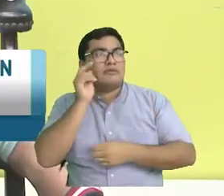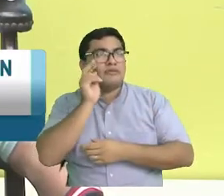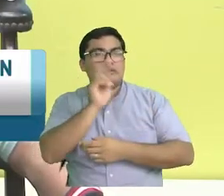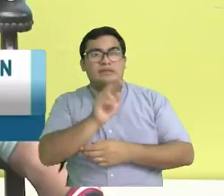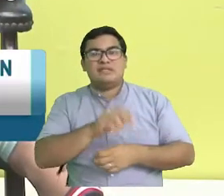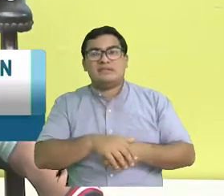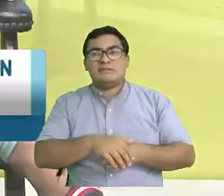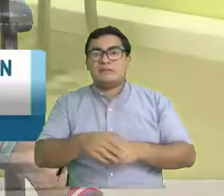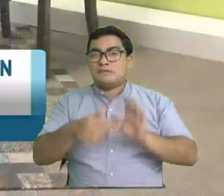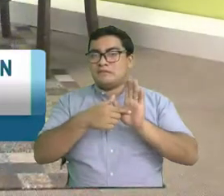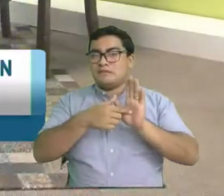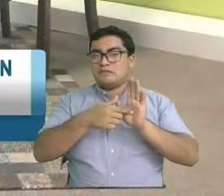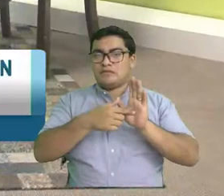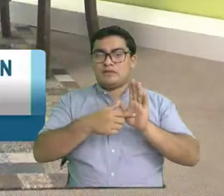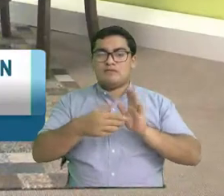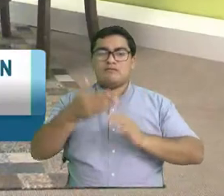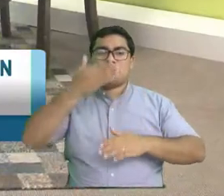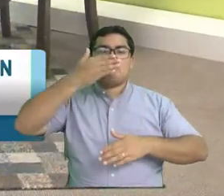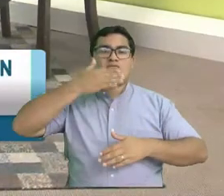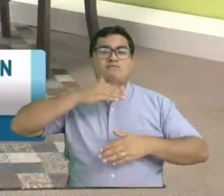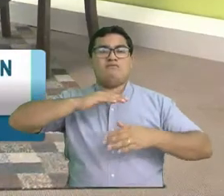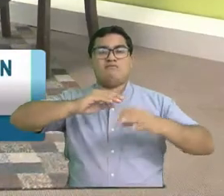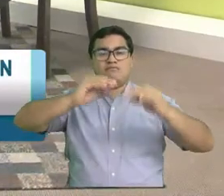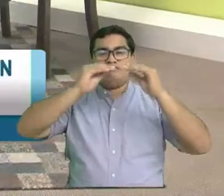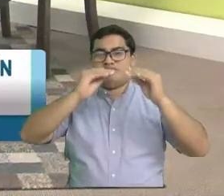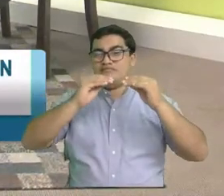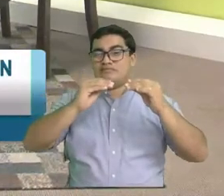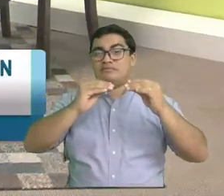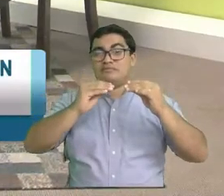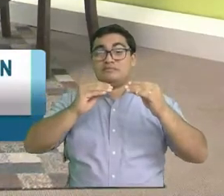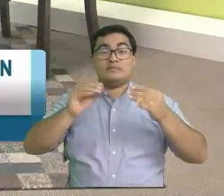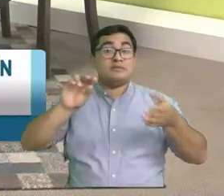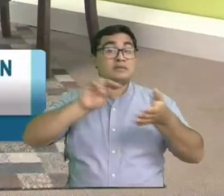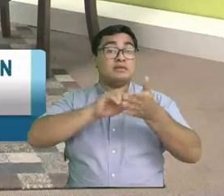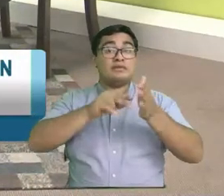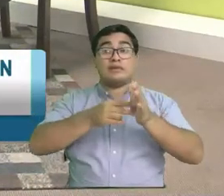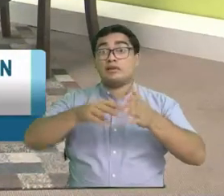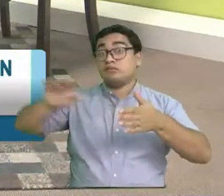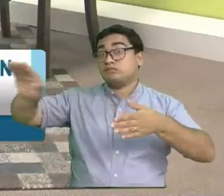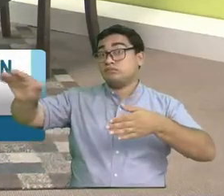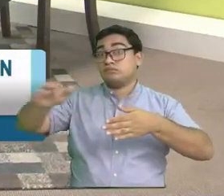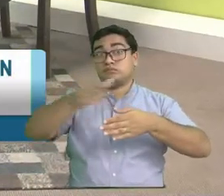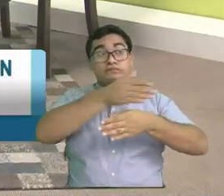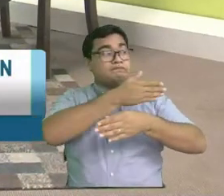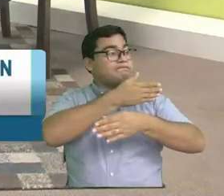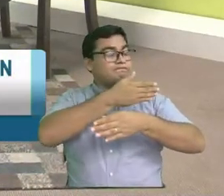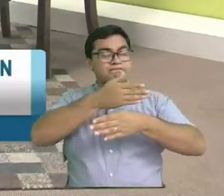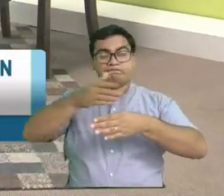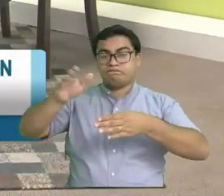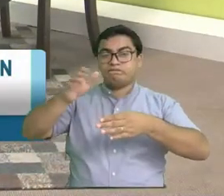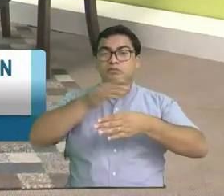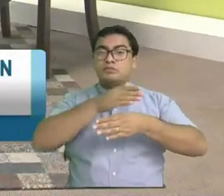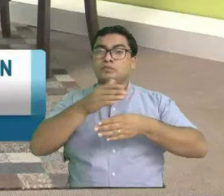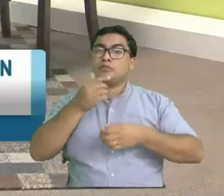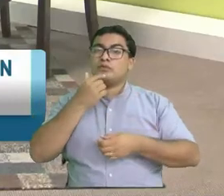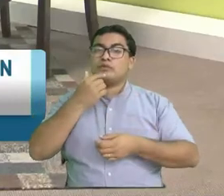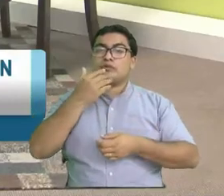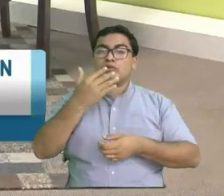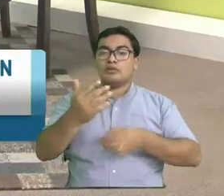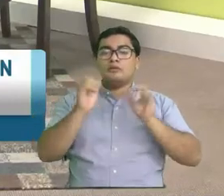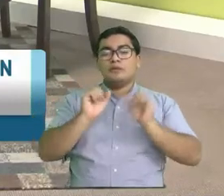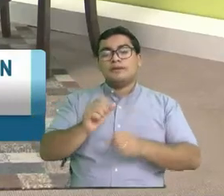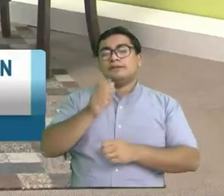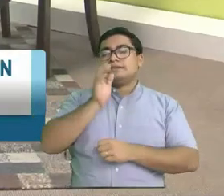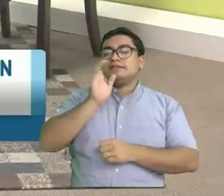problema de maleducación. Y lo evita. Decir la persona, el que niño más maleducado. No, es completamente diferente. ¿Verdad? Es completamente diferente porque uno lo puede